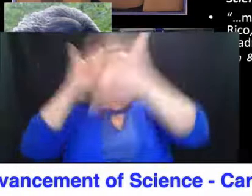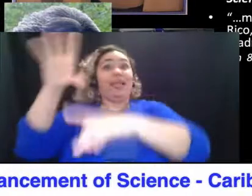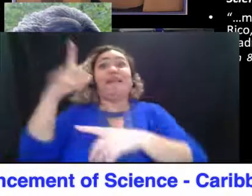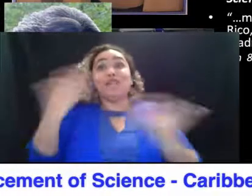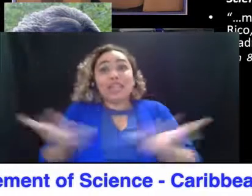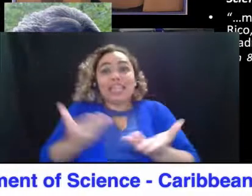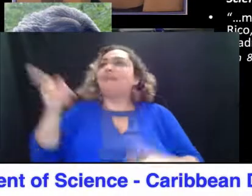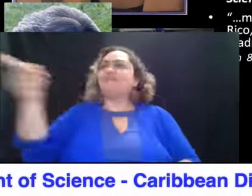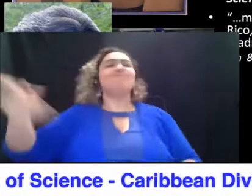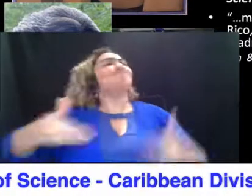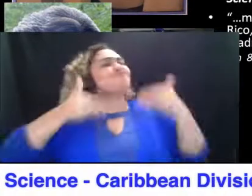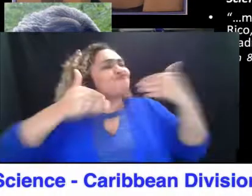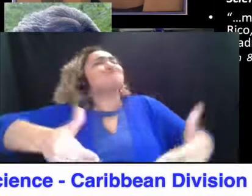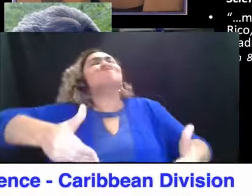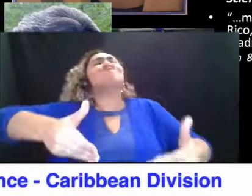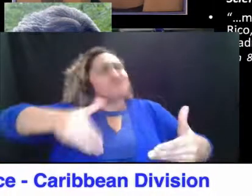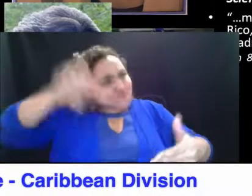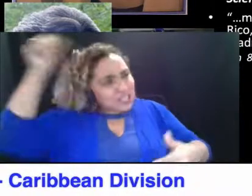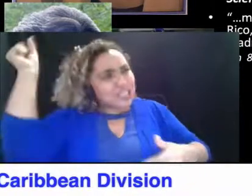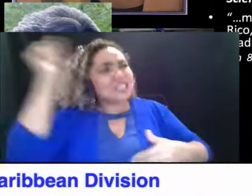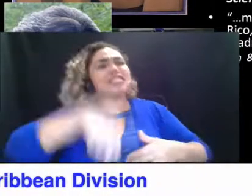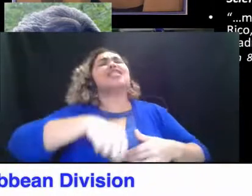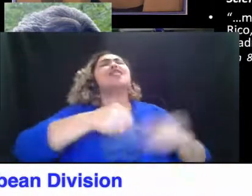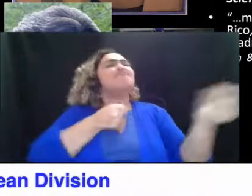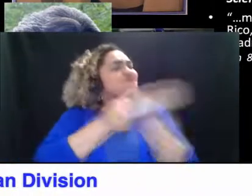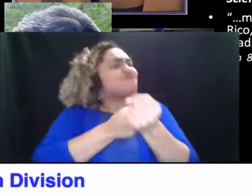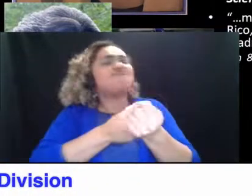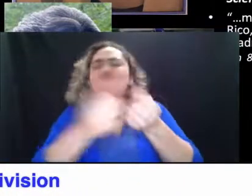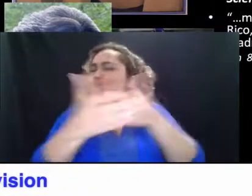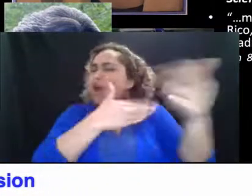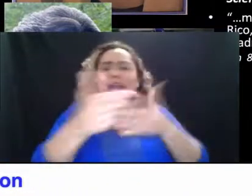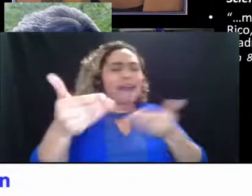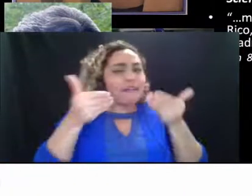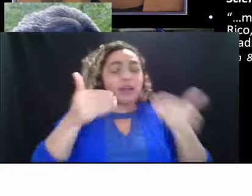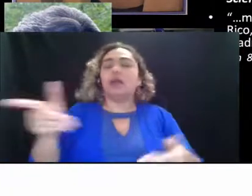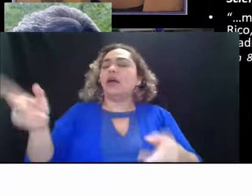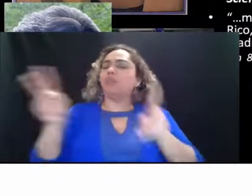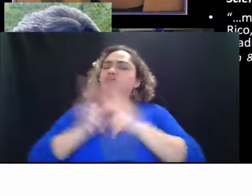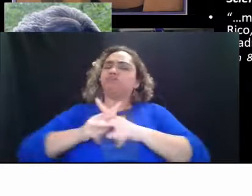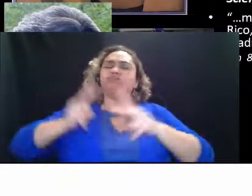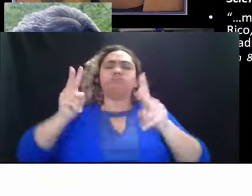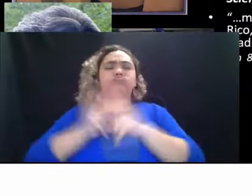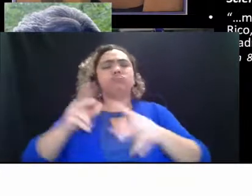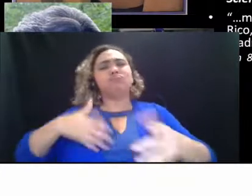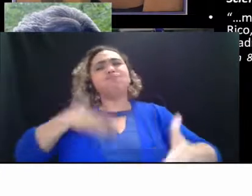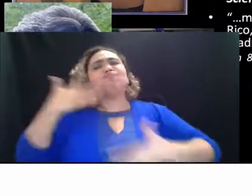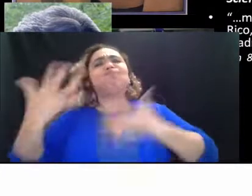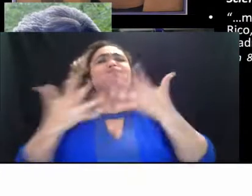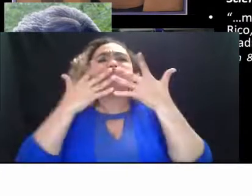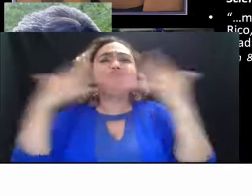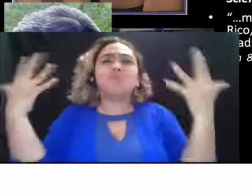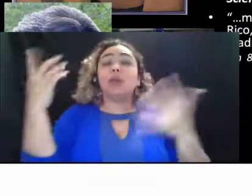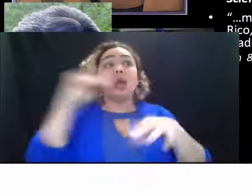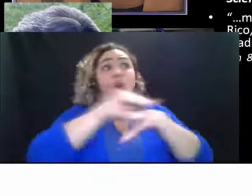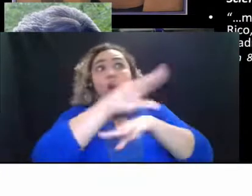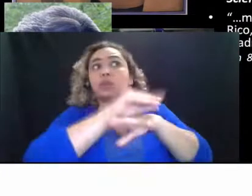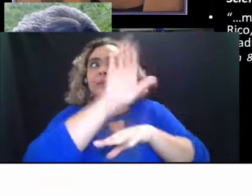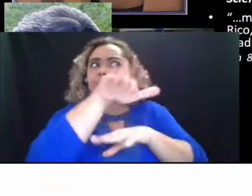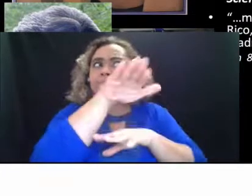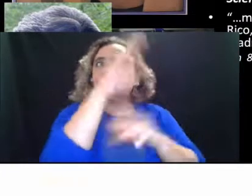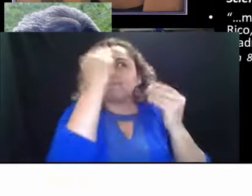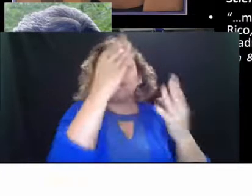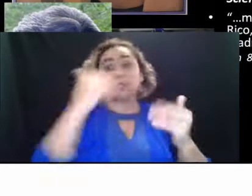Ella estaba siempre feliz en apoyarnos en ella, era muy dadivosa en darnos consejos también a los